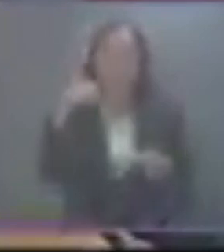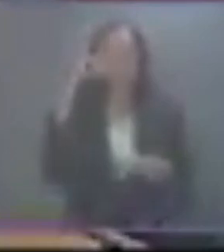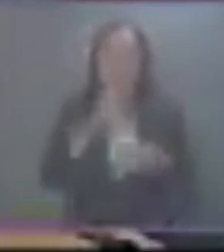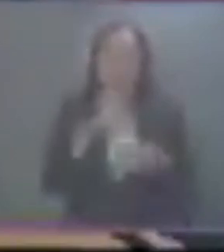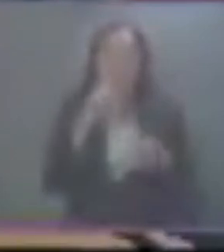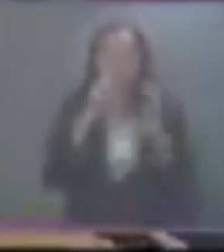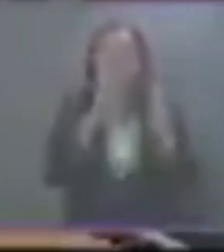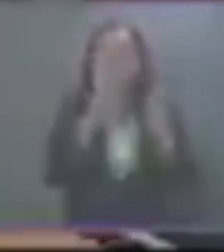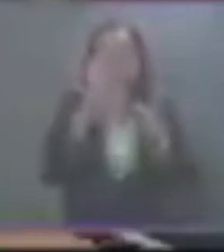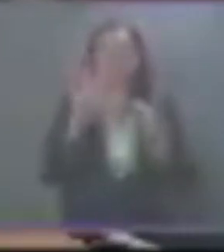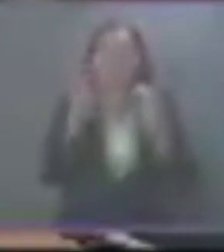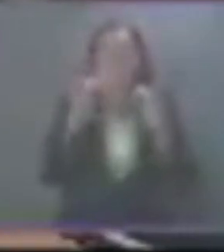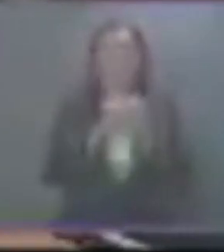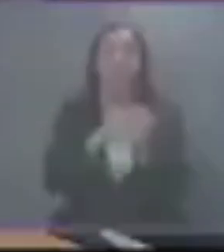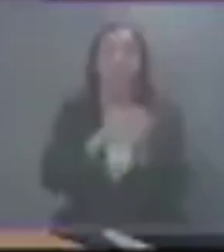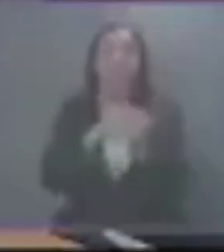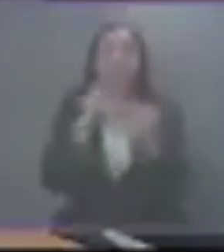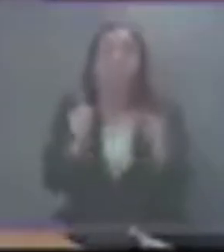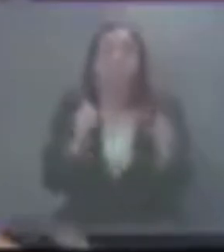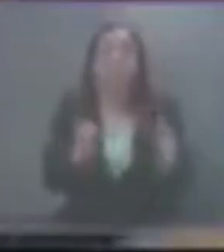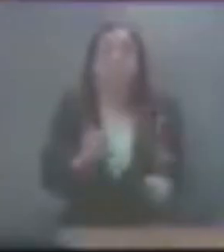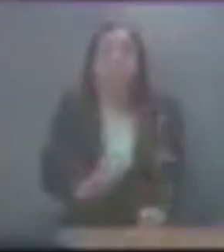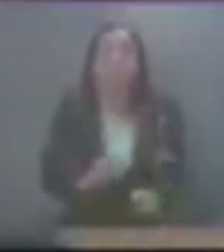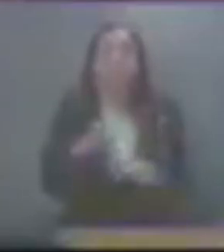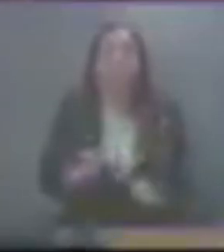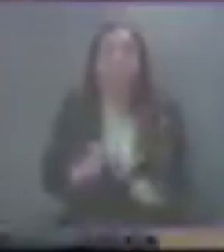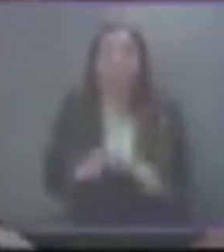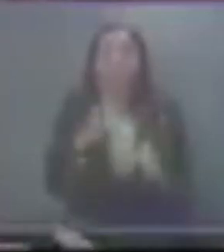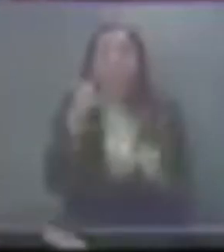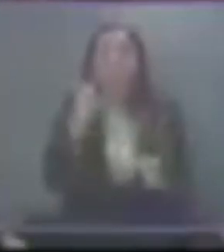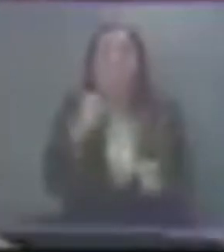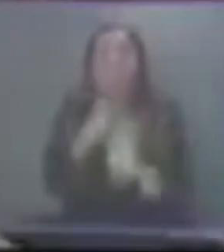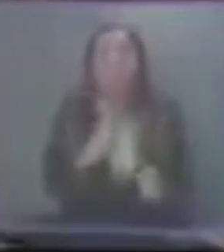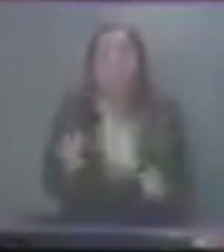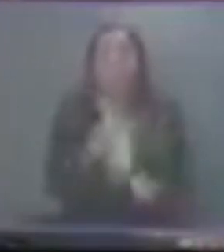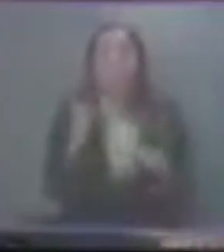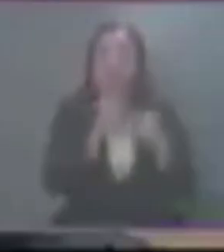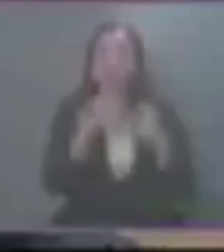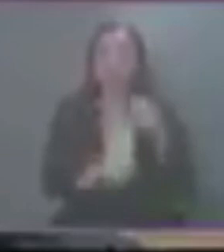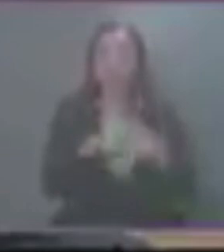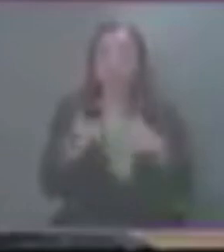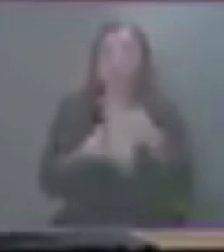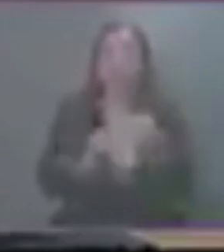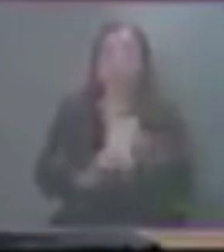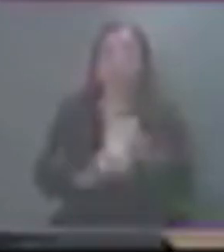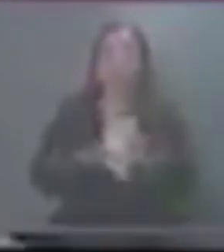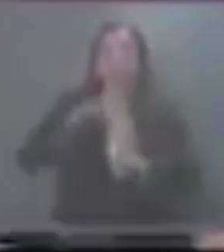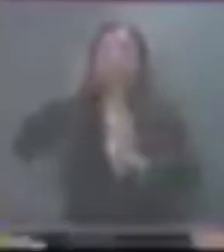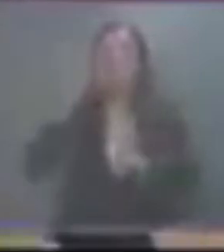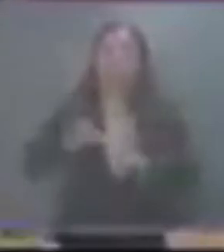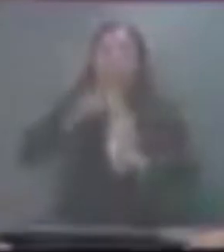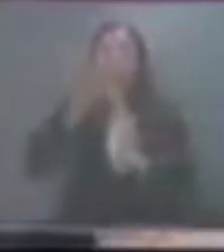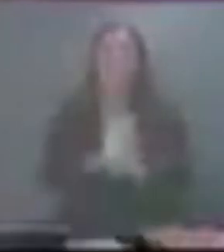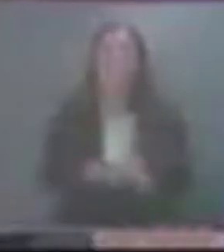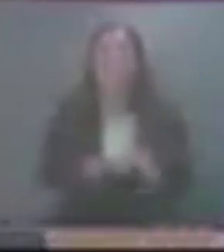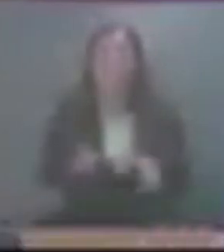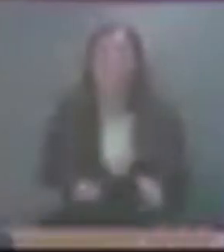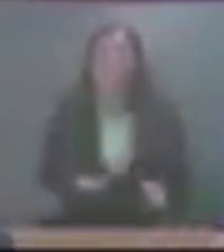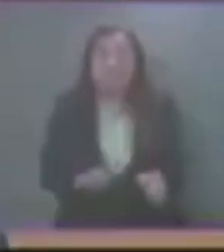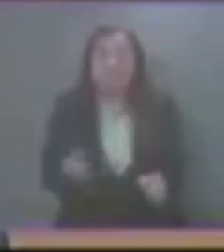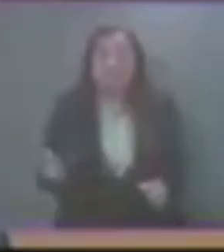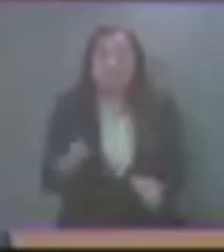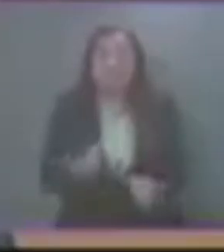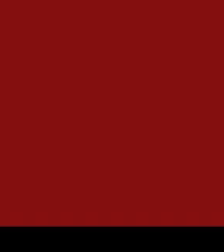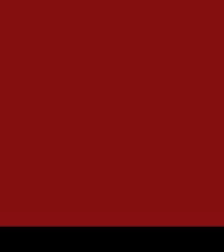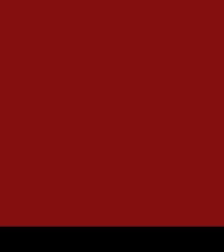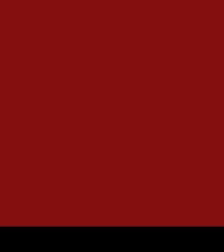los más de 850.000 votantes duros de arena que yo no le voy a andar chupando medias al presidente de la república para que me retweet